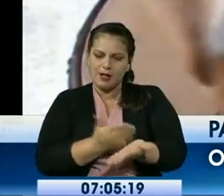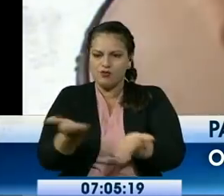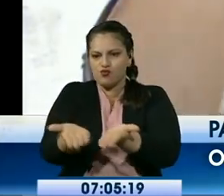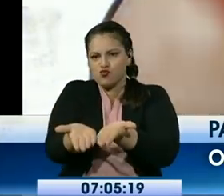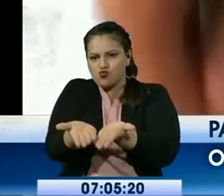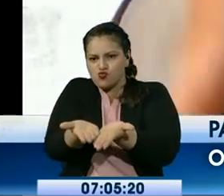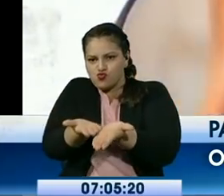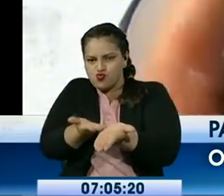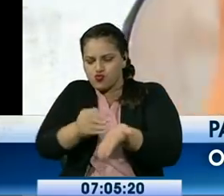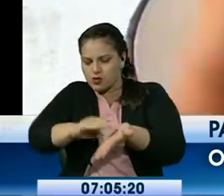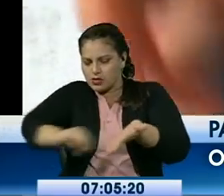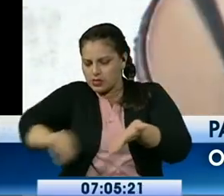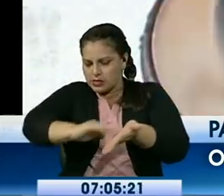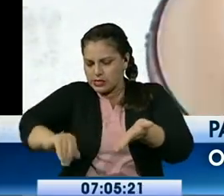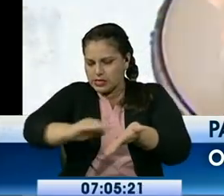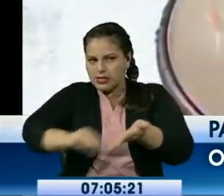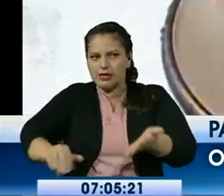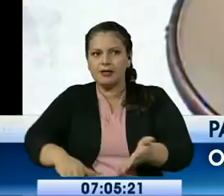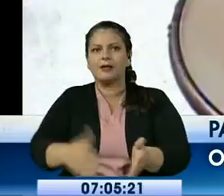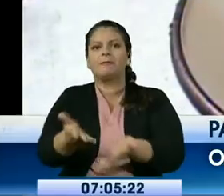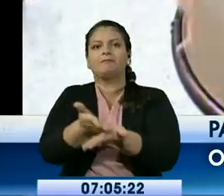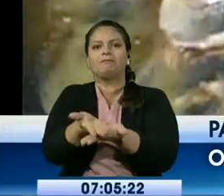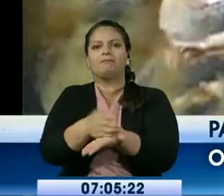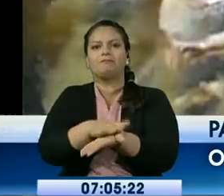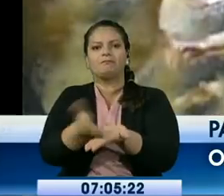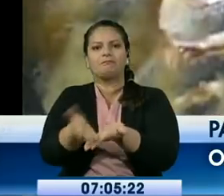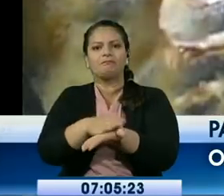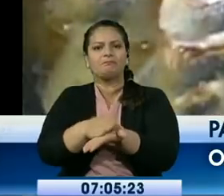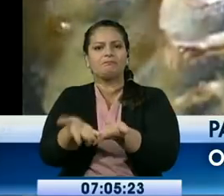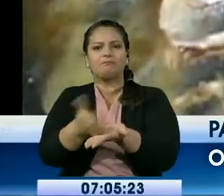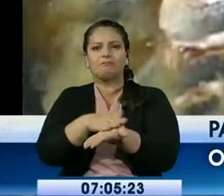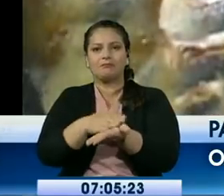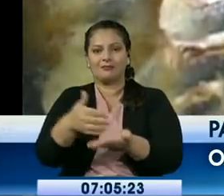un filete y se le prepara.